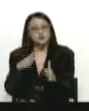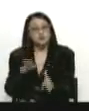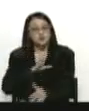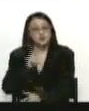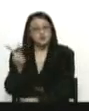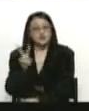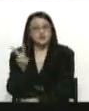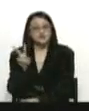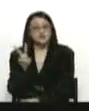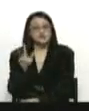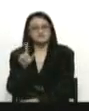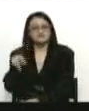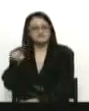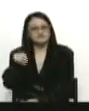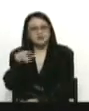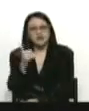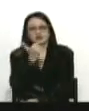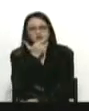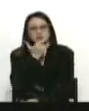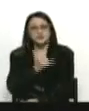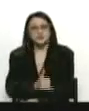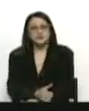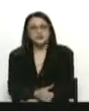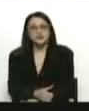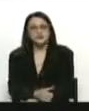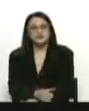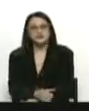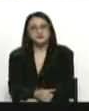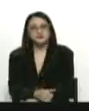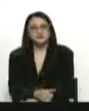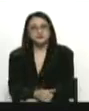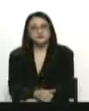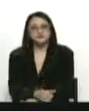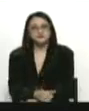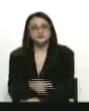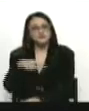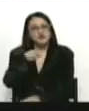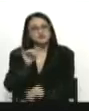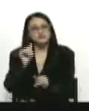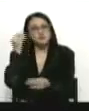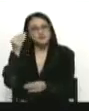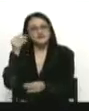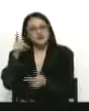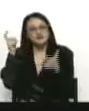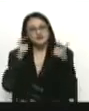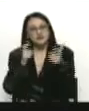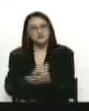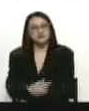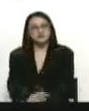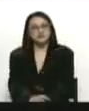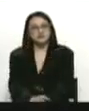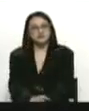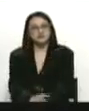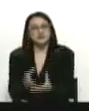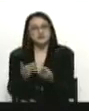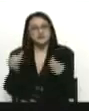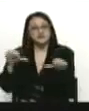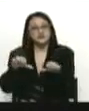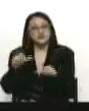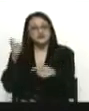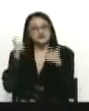Venezuela. Equivocados están, muy equivocados. Lo mismo creyeron con el comandante Chávez, que destruyendo a